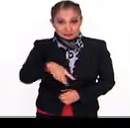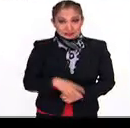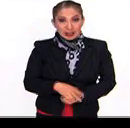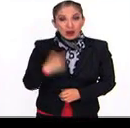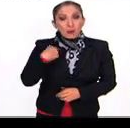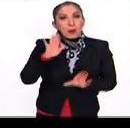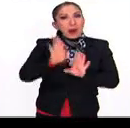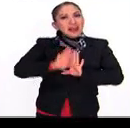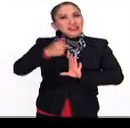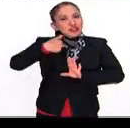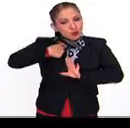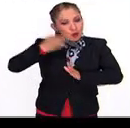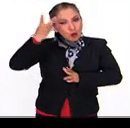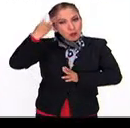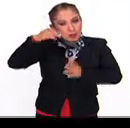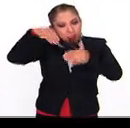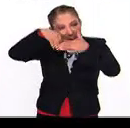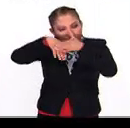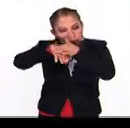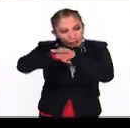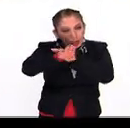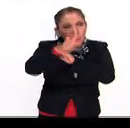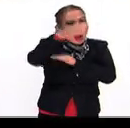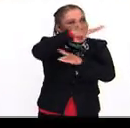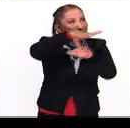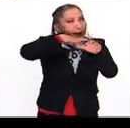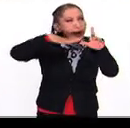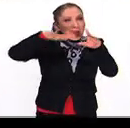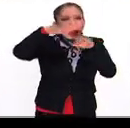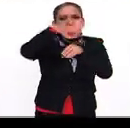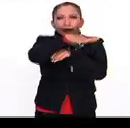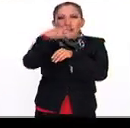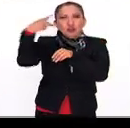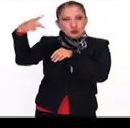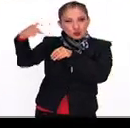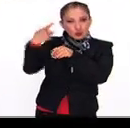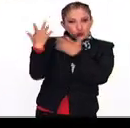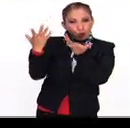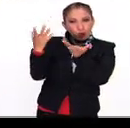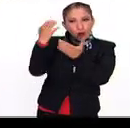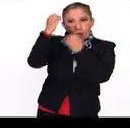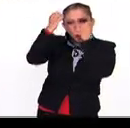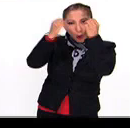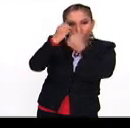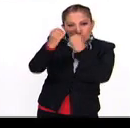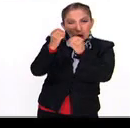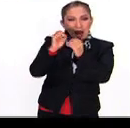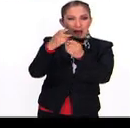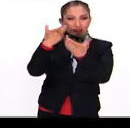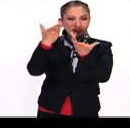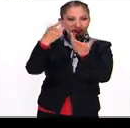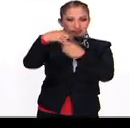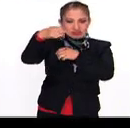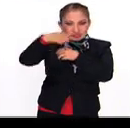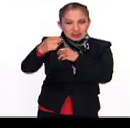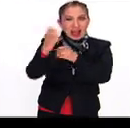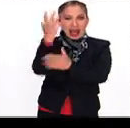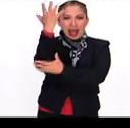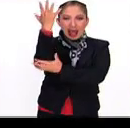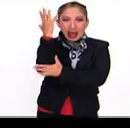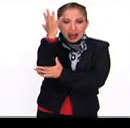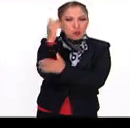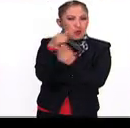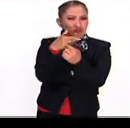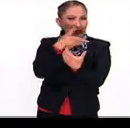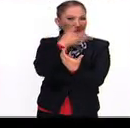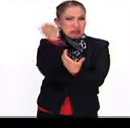te invita a meterte, te crea un ambiente, te sumerges en su gráfica, que son cactáceas, que son árboles, que son,